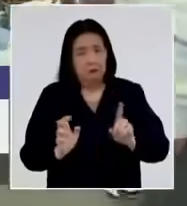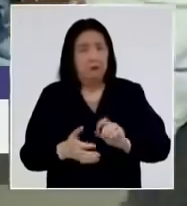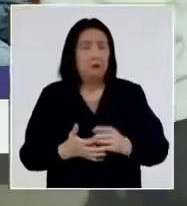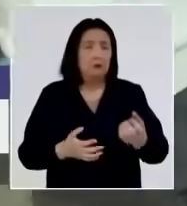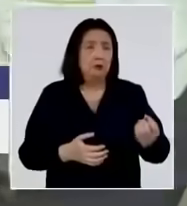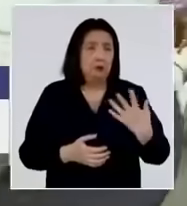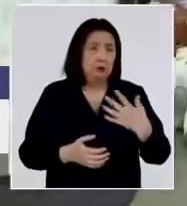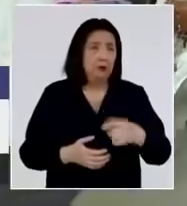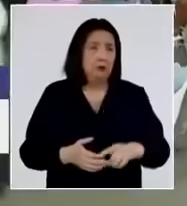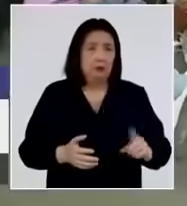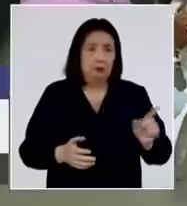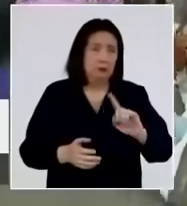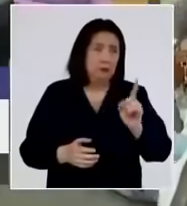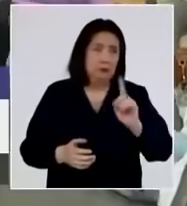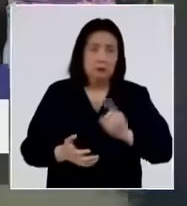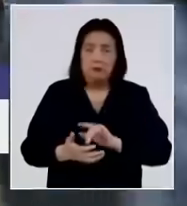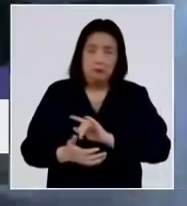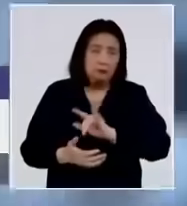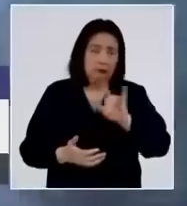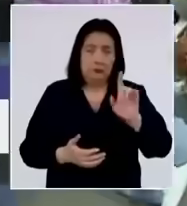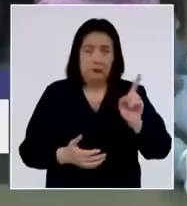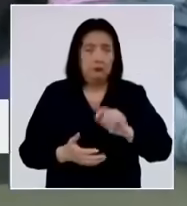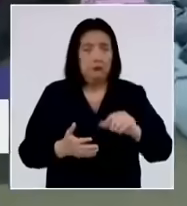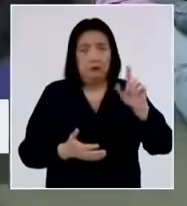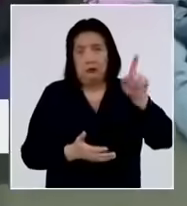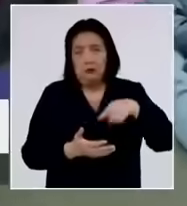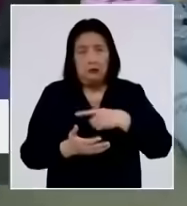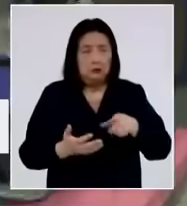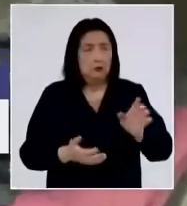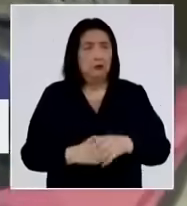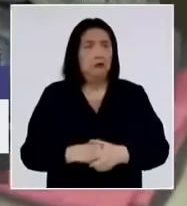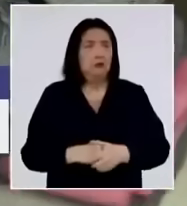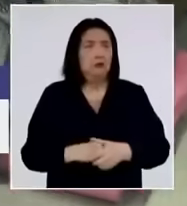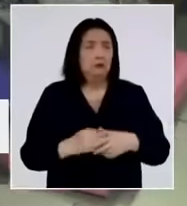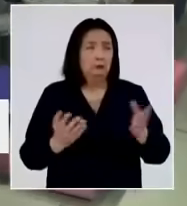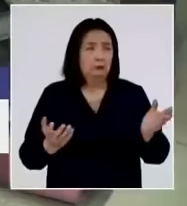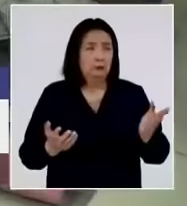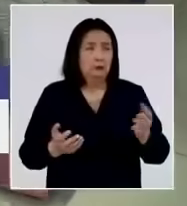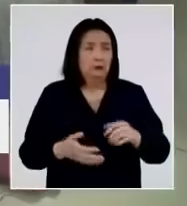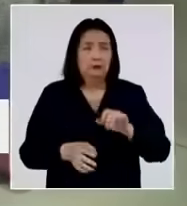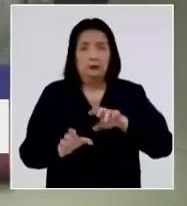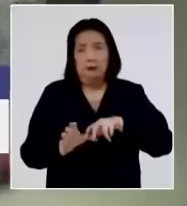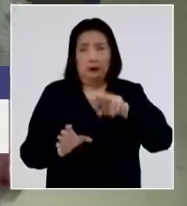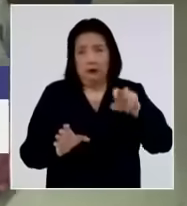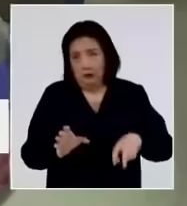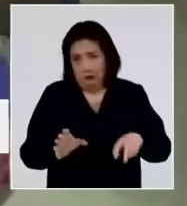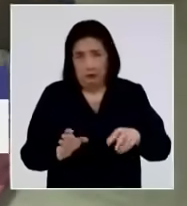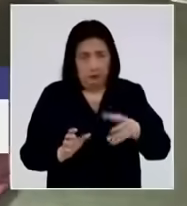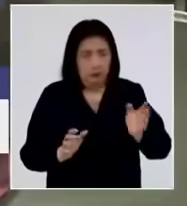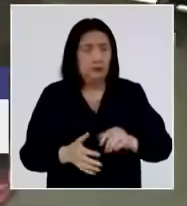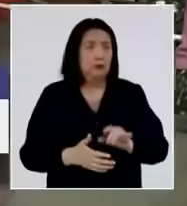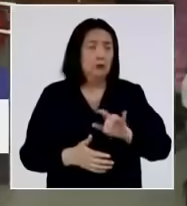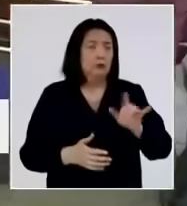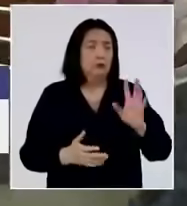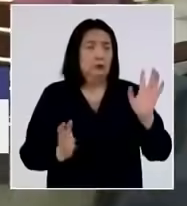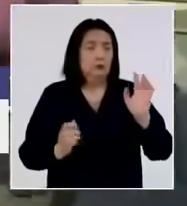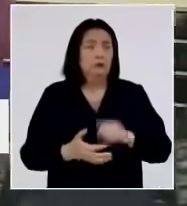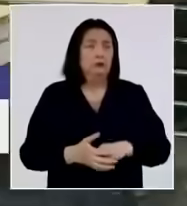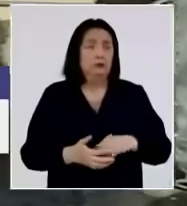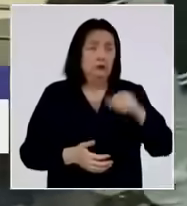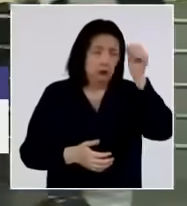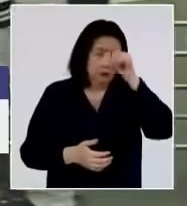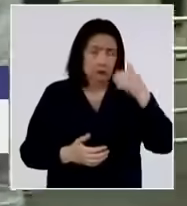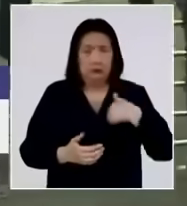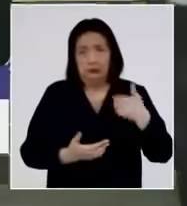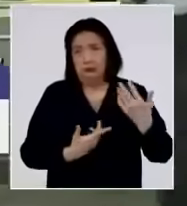nos dijeron que no iba a haber vuelos, se cancela el vuelo y nos hicieron descender del avión. Y bueno, desde el domingo